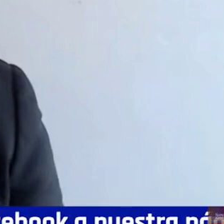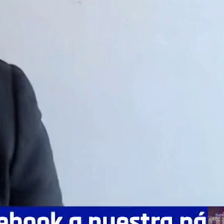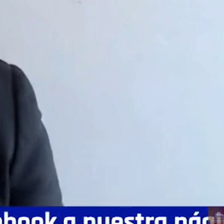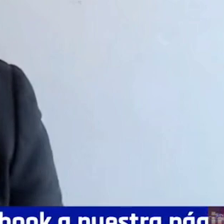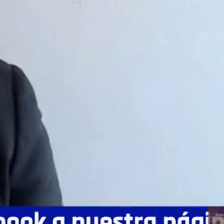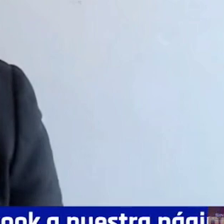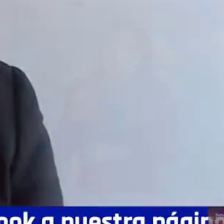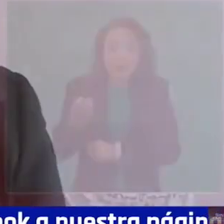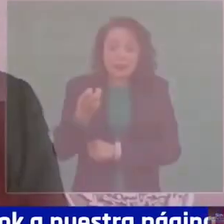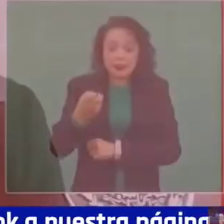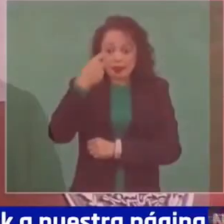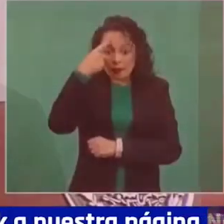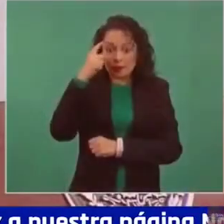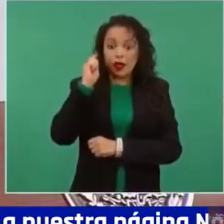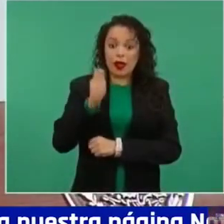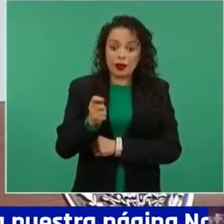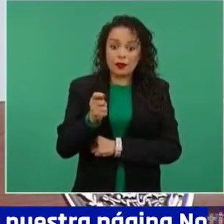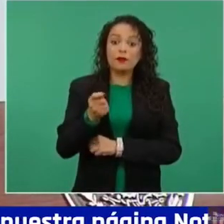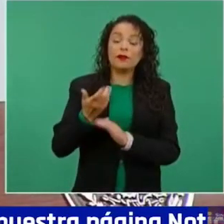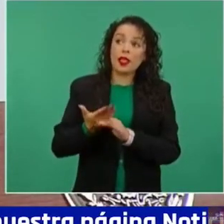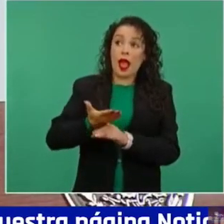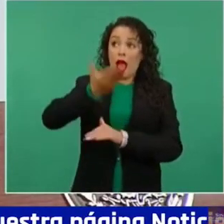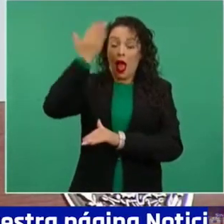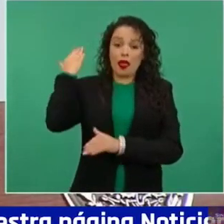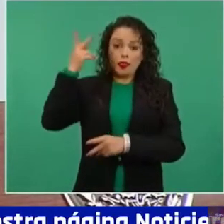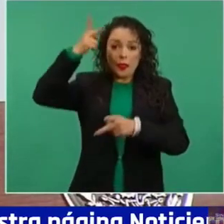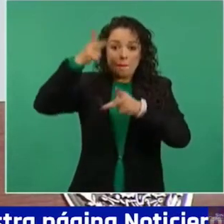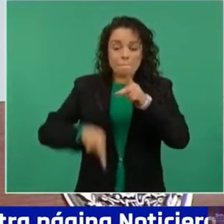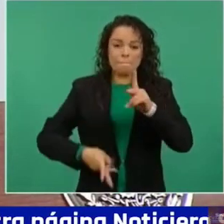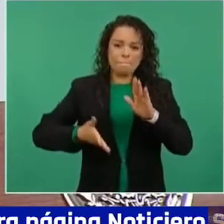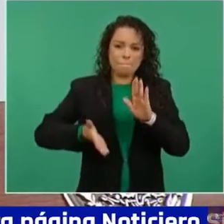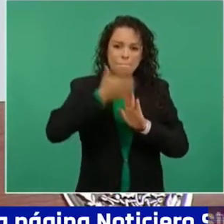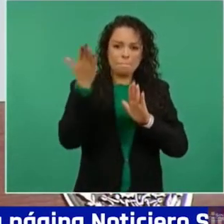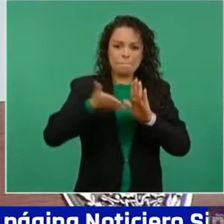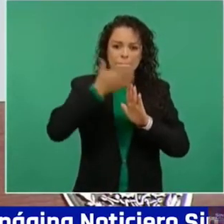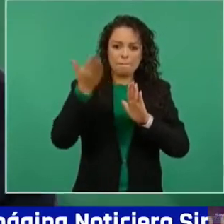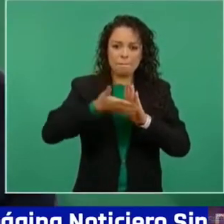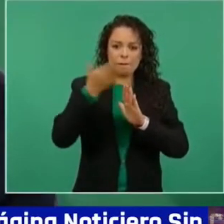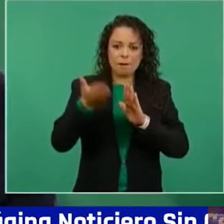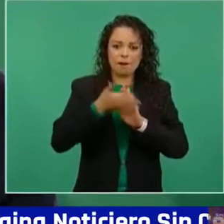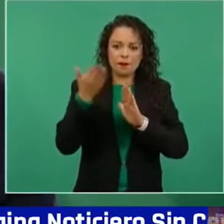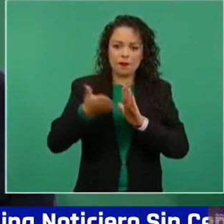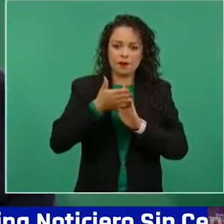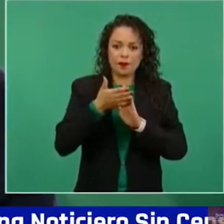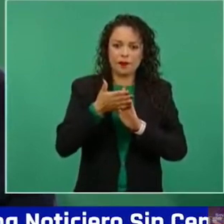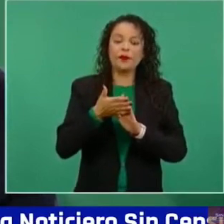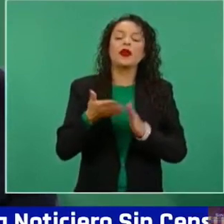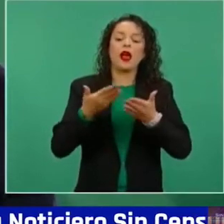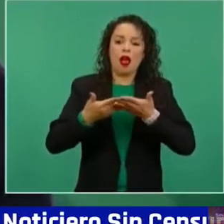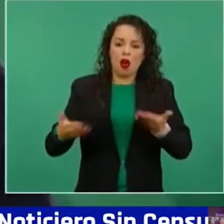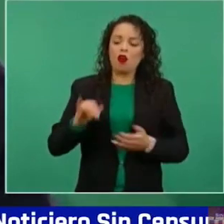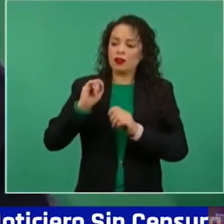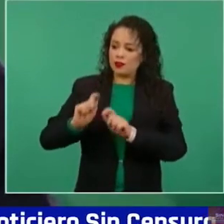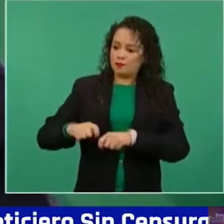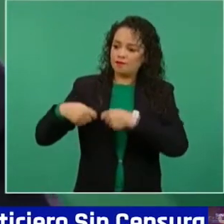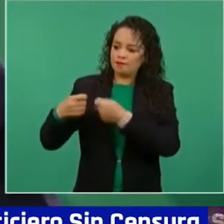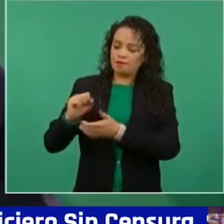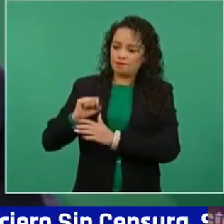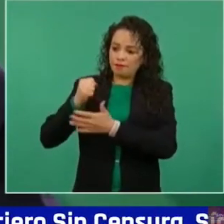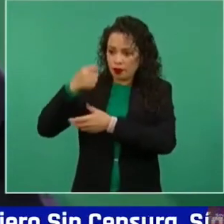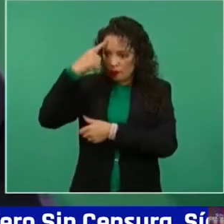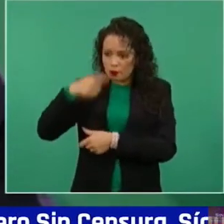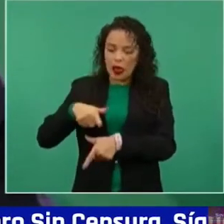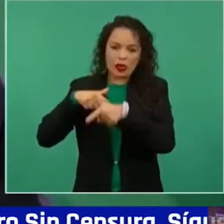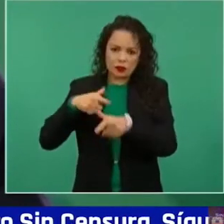focalizada, que es la política económica, porque han estimulado el crecimiento económico y han